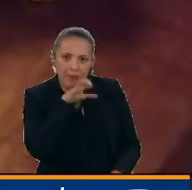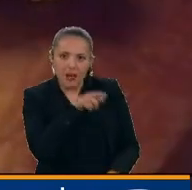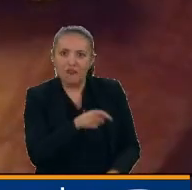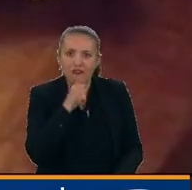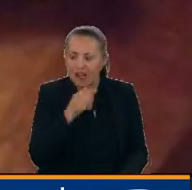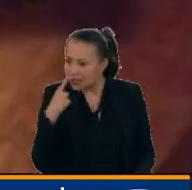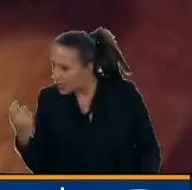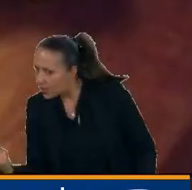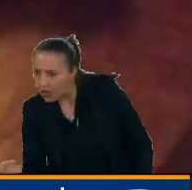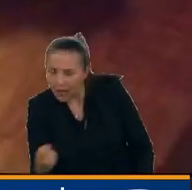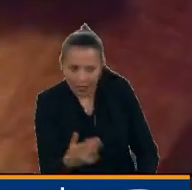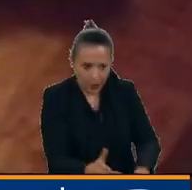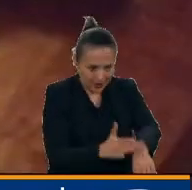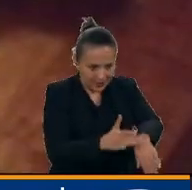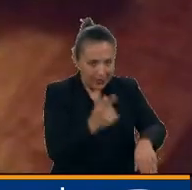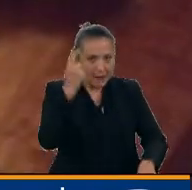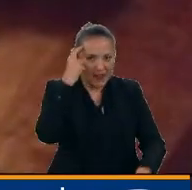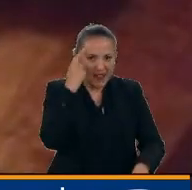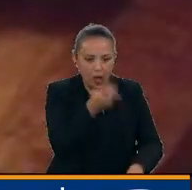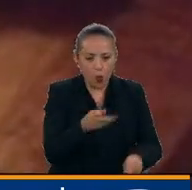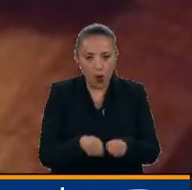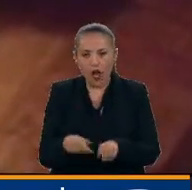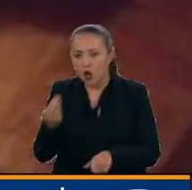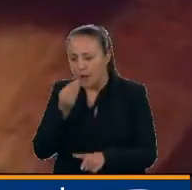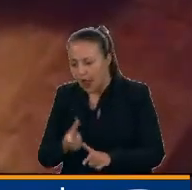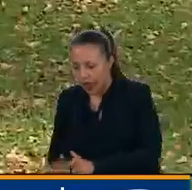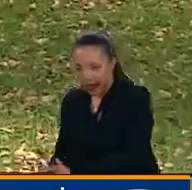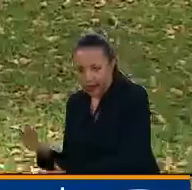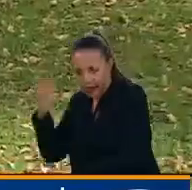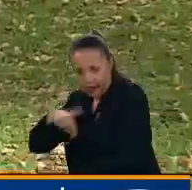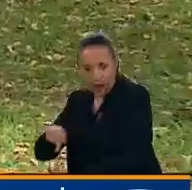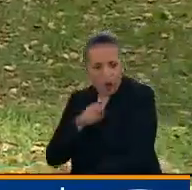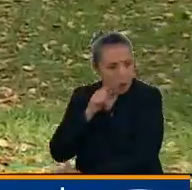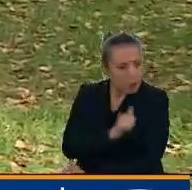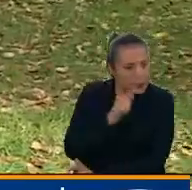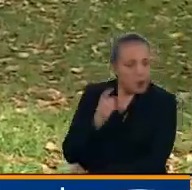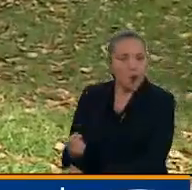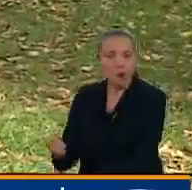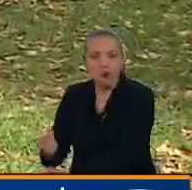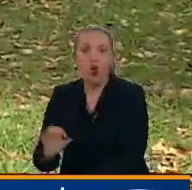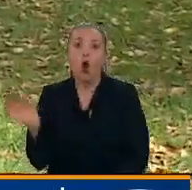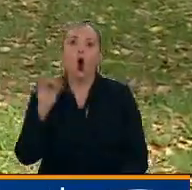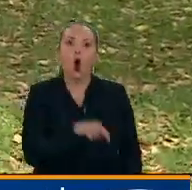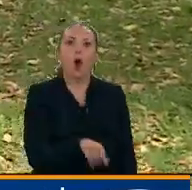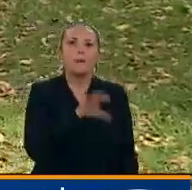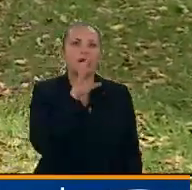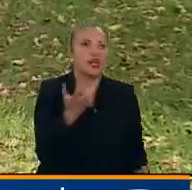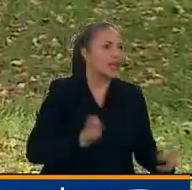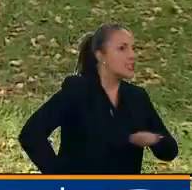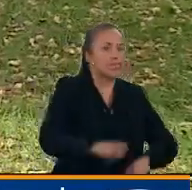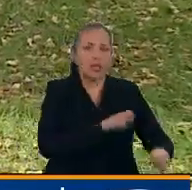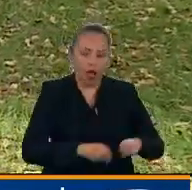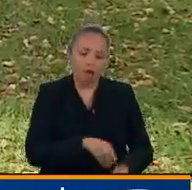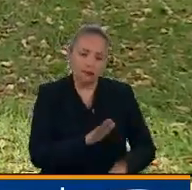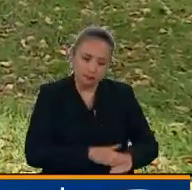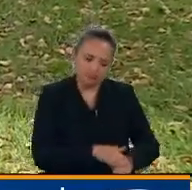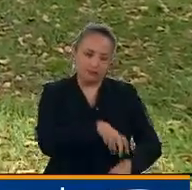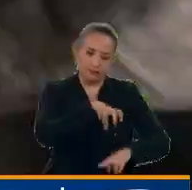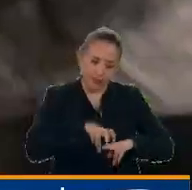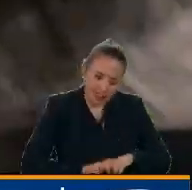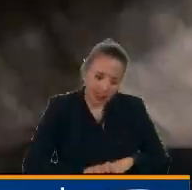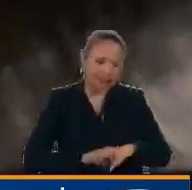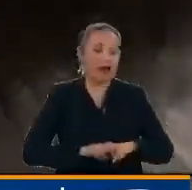las cosas, estimúlelo mentalmente escondiéndole la comida. Si su perro se está muriendo por moverse, enséñele a sentarse, enséñele a